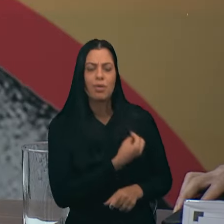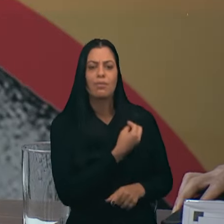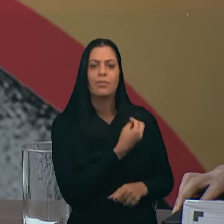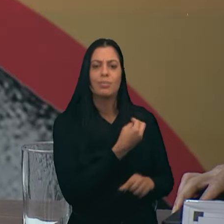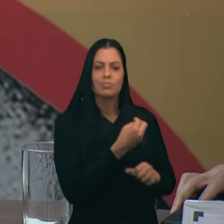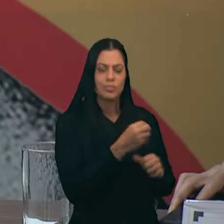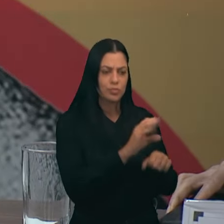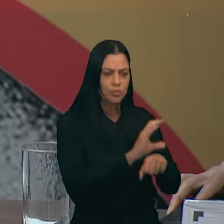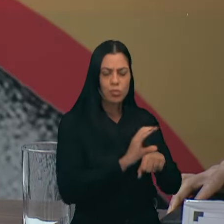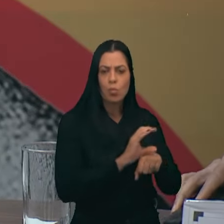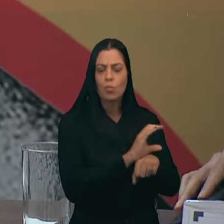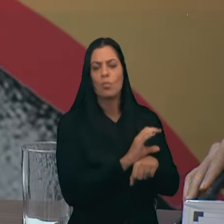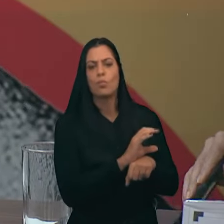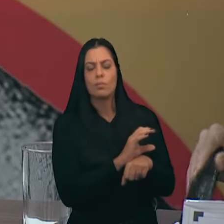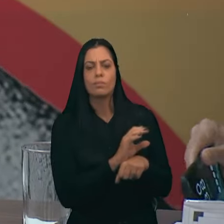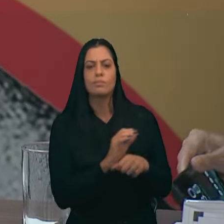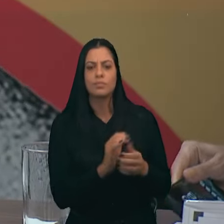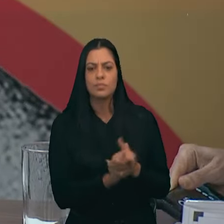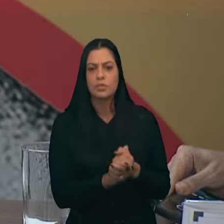derechos fundamentales,